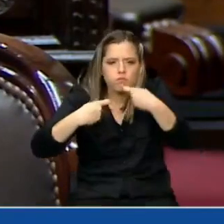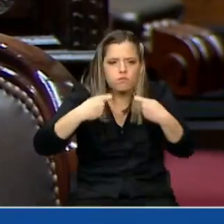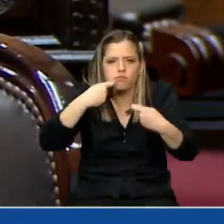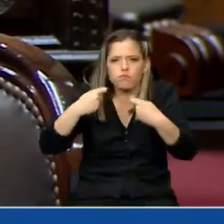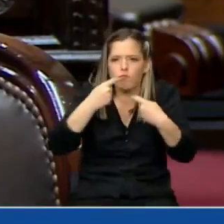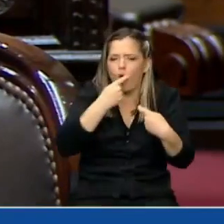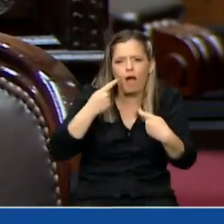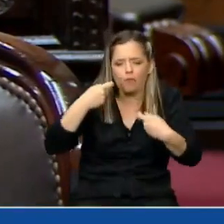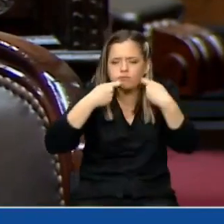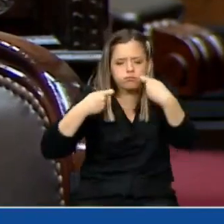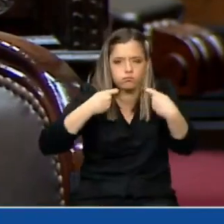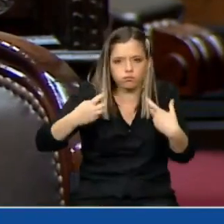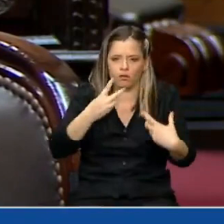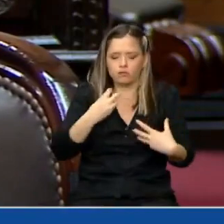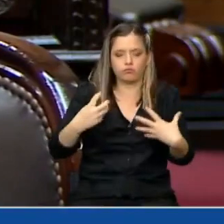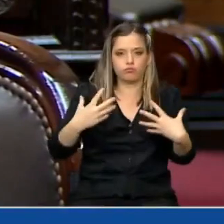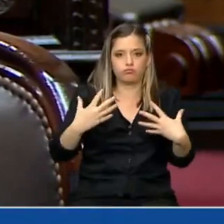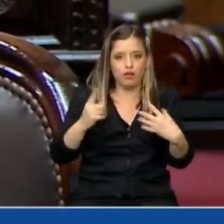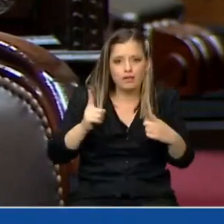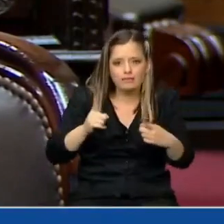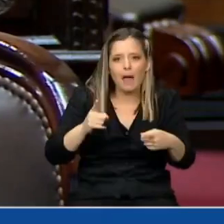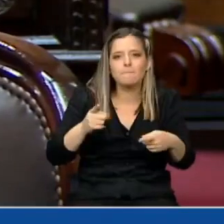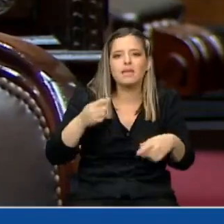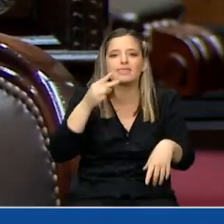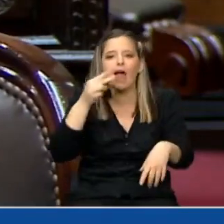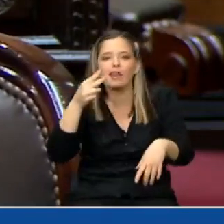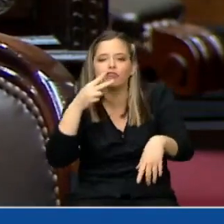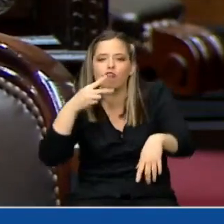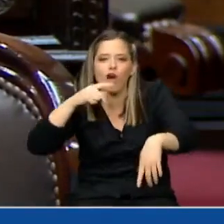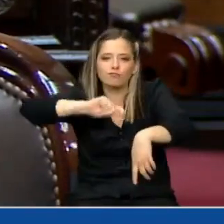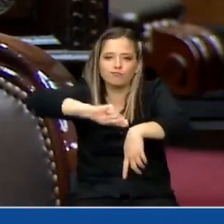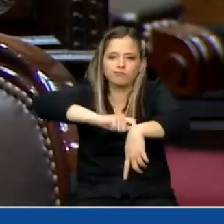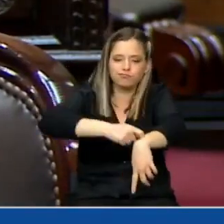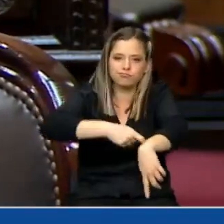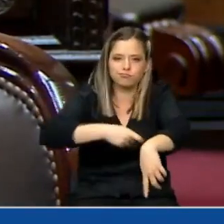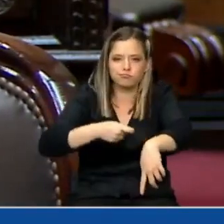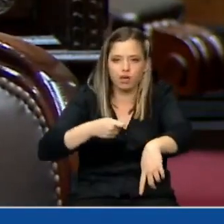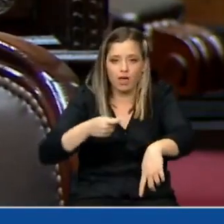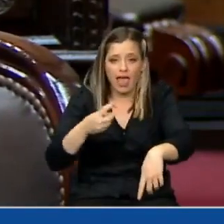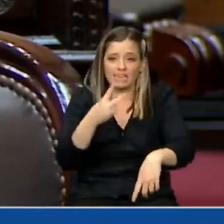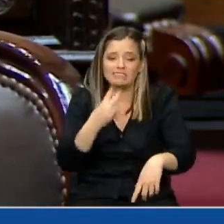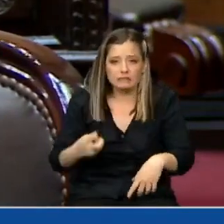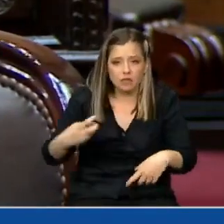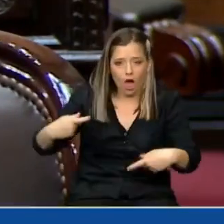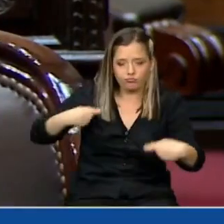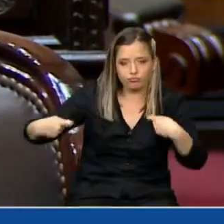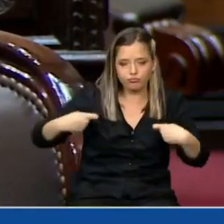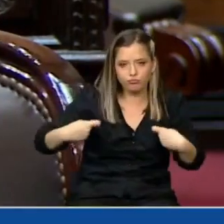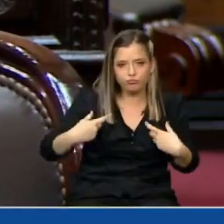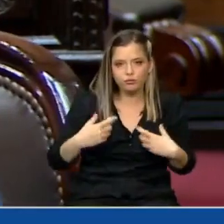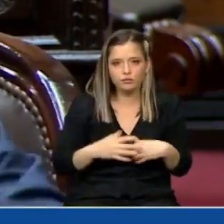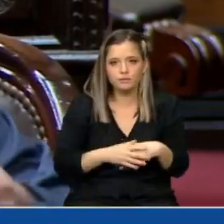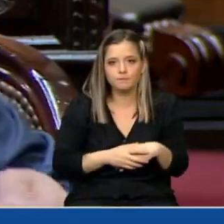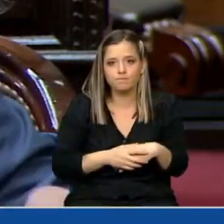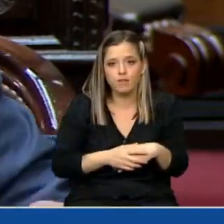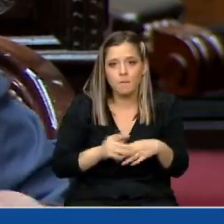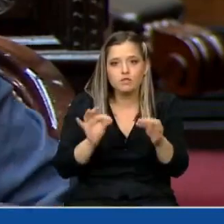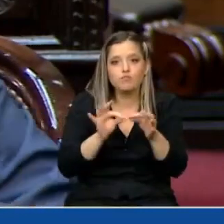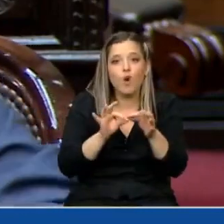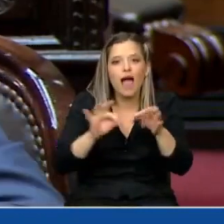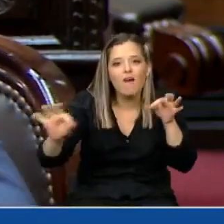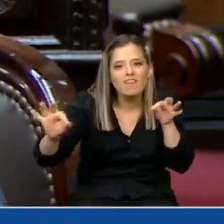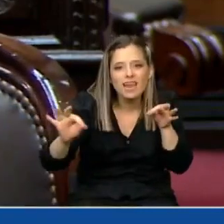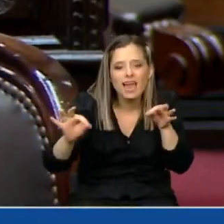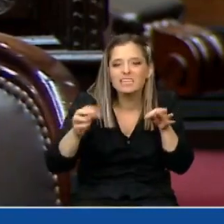encías. De quemaduras con cigarrillos, de shock eléctricos con cables de